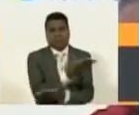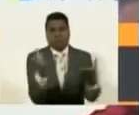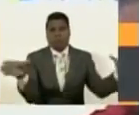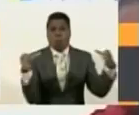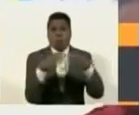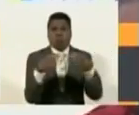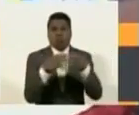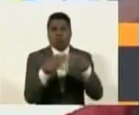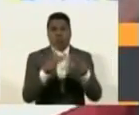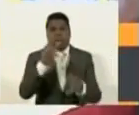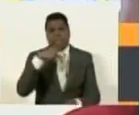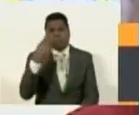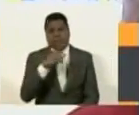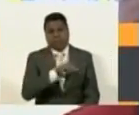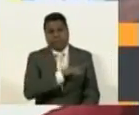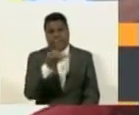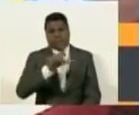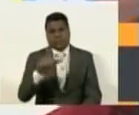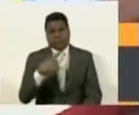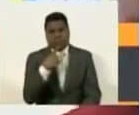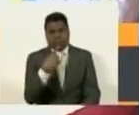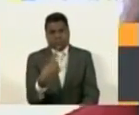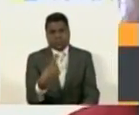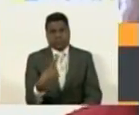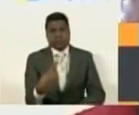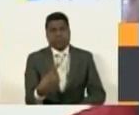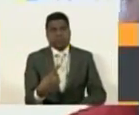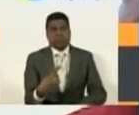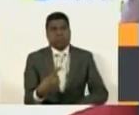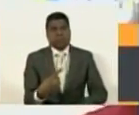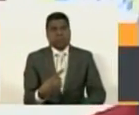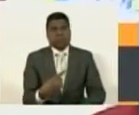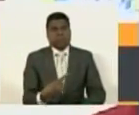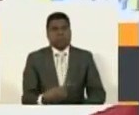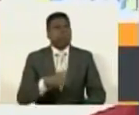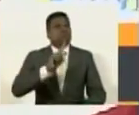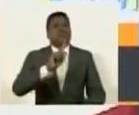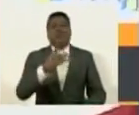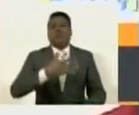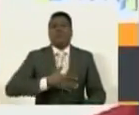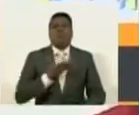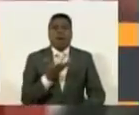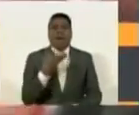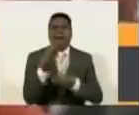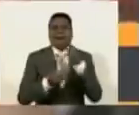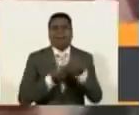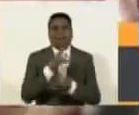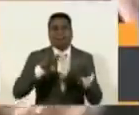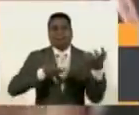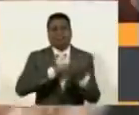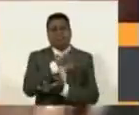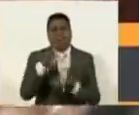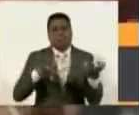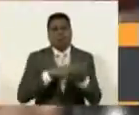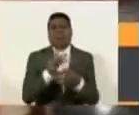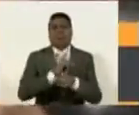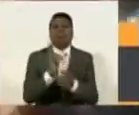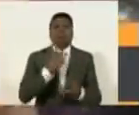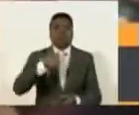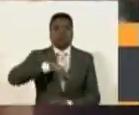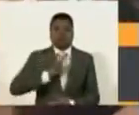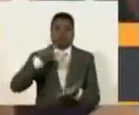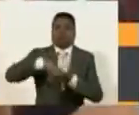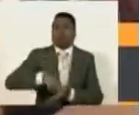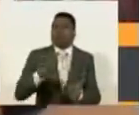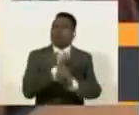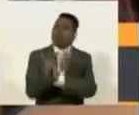equipos políticos del Partido Socialista Unido de Venezuela. Así no van a poder. Nosotros no nos vamos a rendir, nosotros vamos